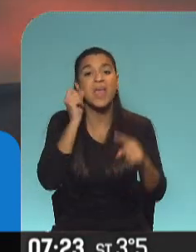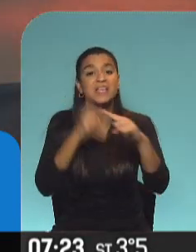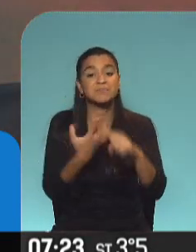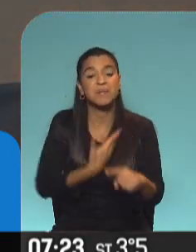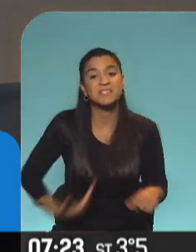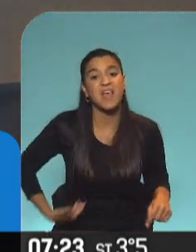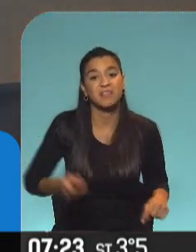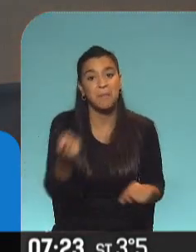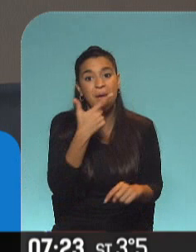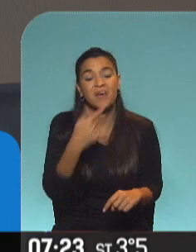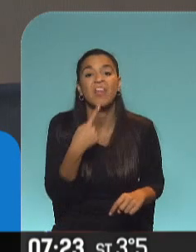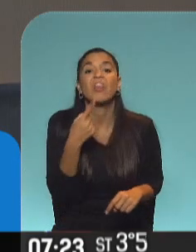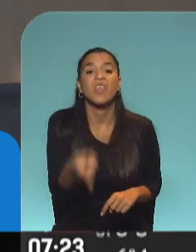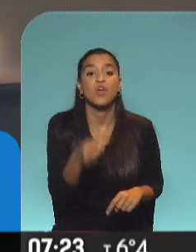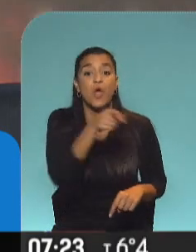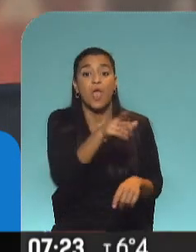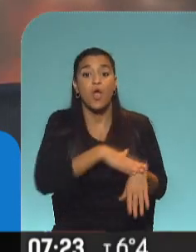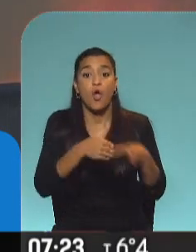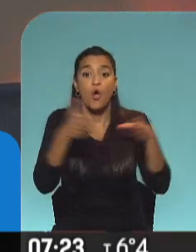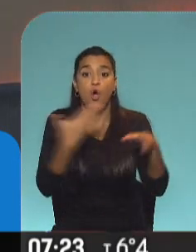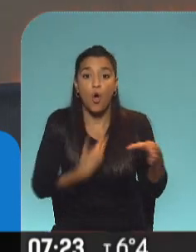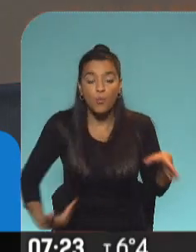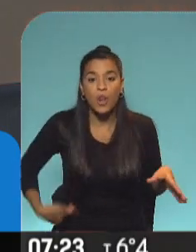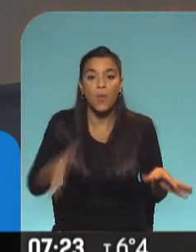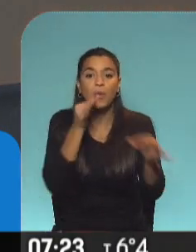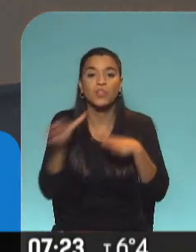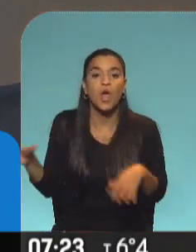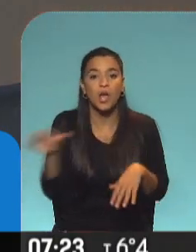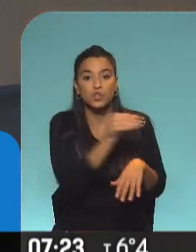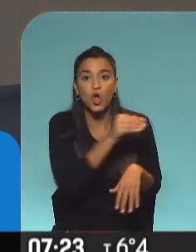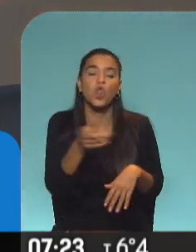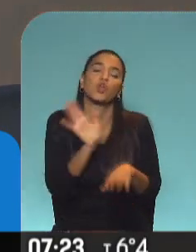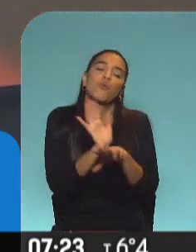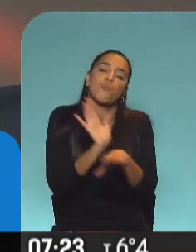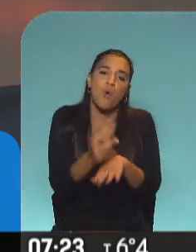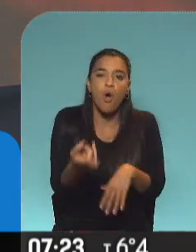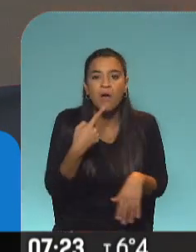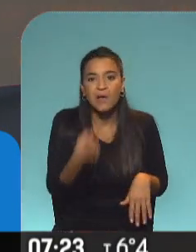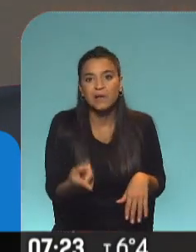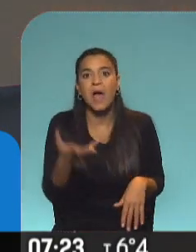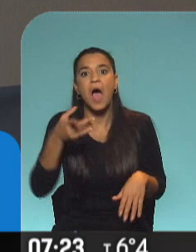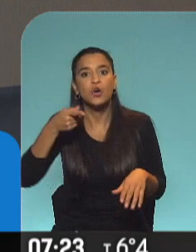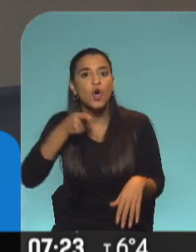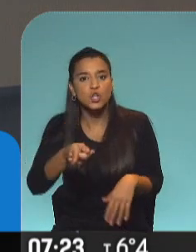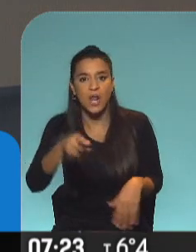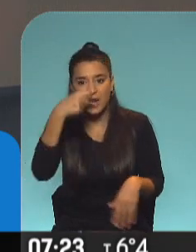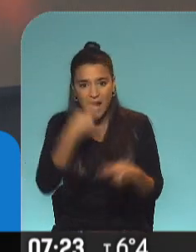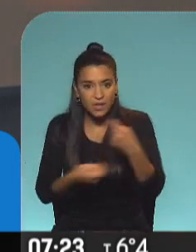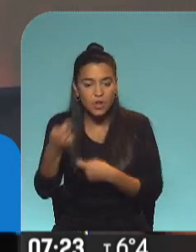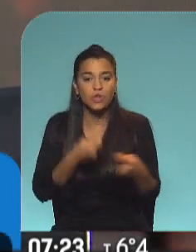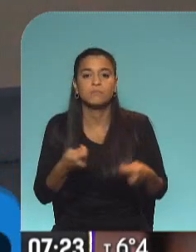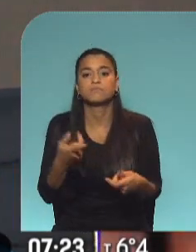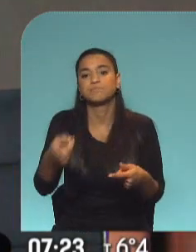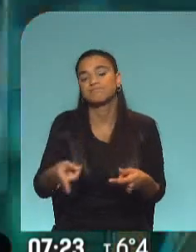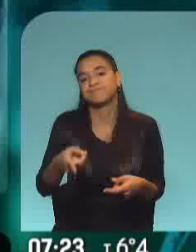Mauricio Macri y dijo: a pesar de que ese gobierno, el de Macri, les vendió a todos los argentinos que venían a combatir el narcotráfico, Dios mío,